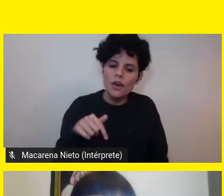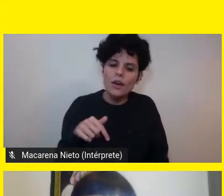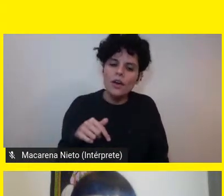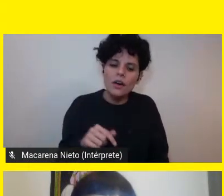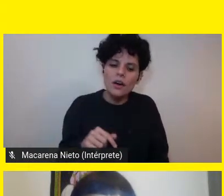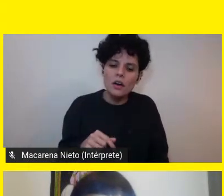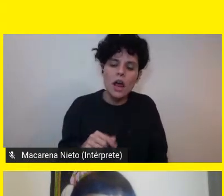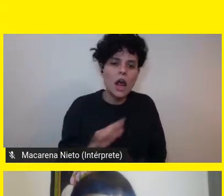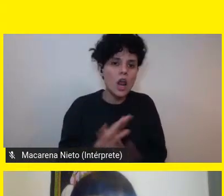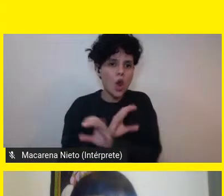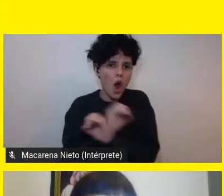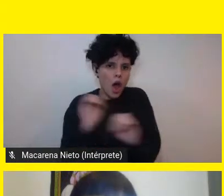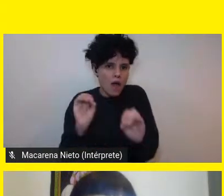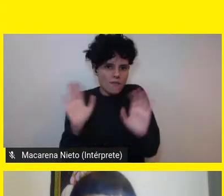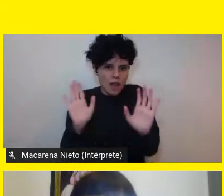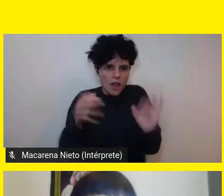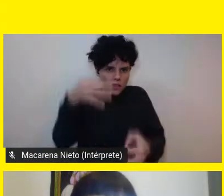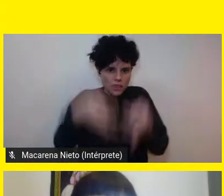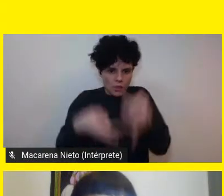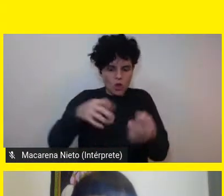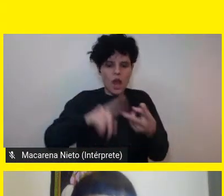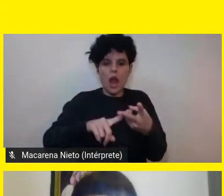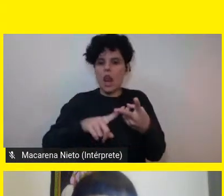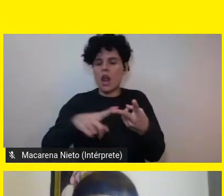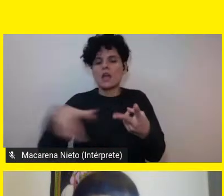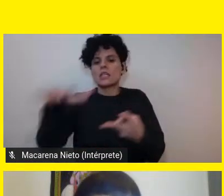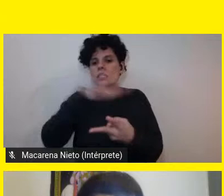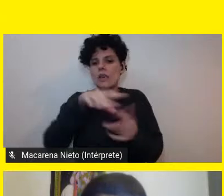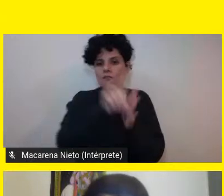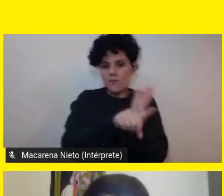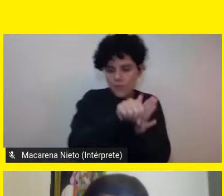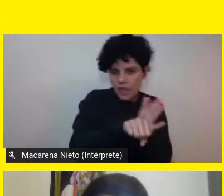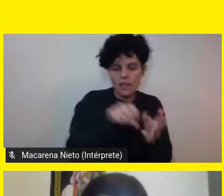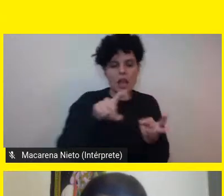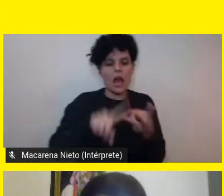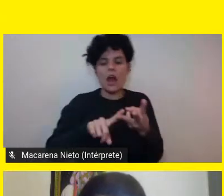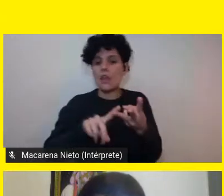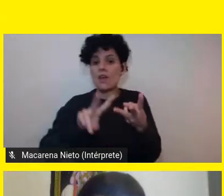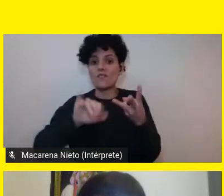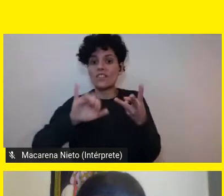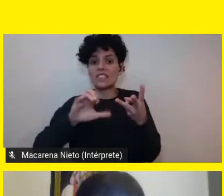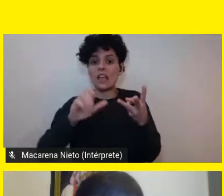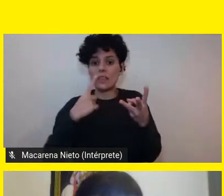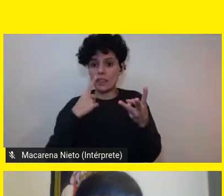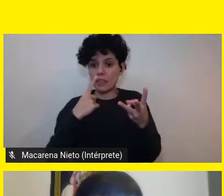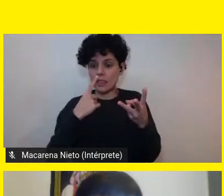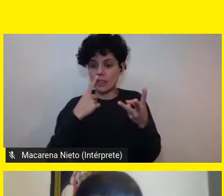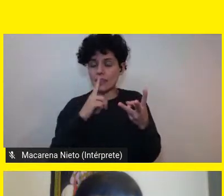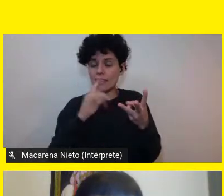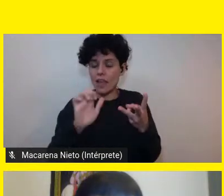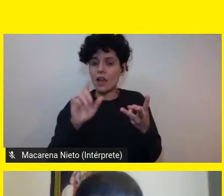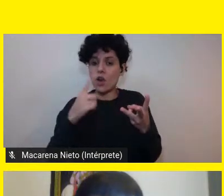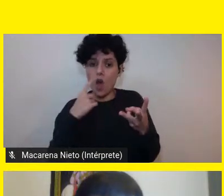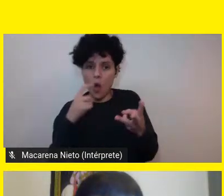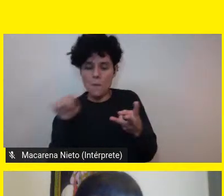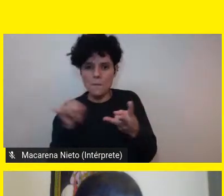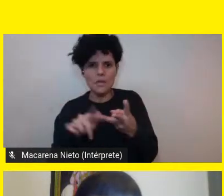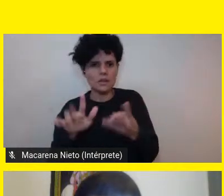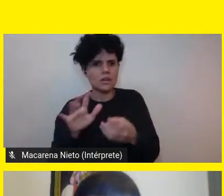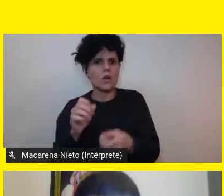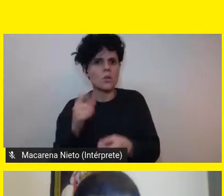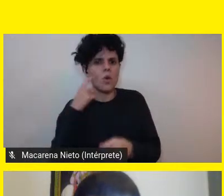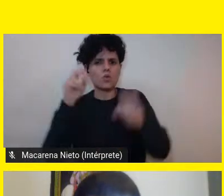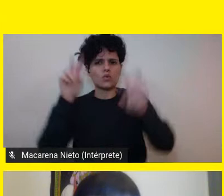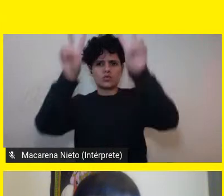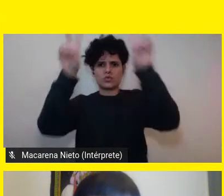querella, ni hubiera existido nada de nada, ni un don Vicente maravilloso que se conmociona con un